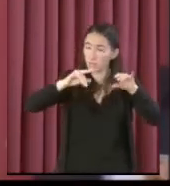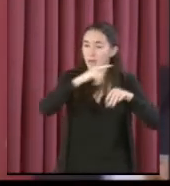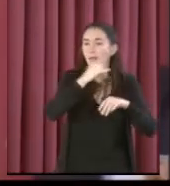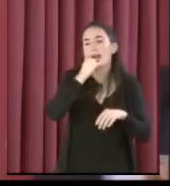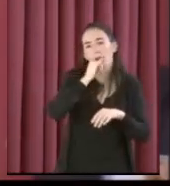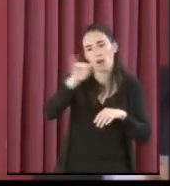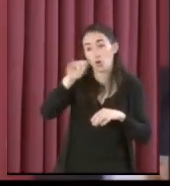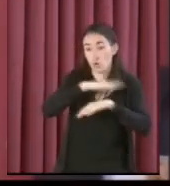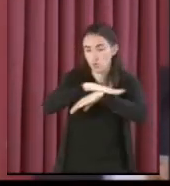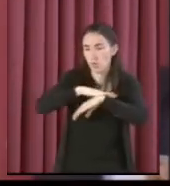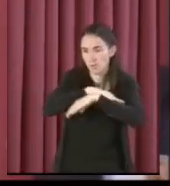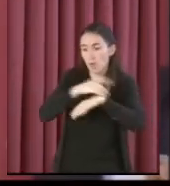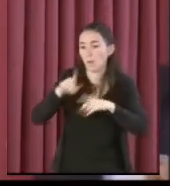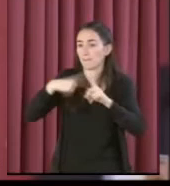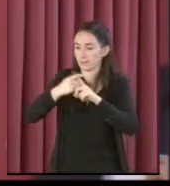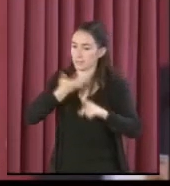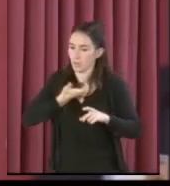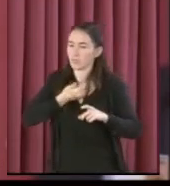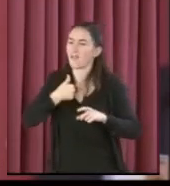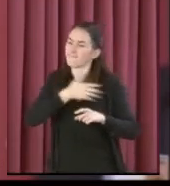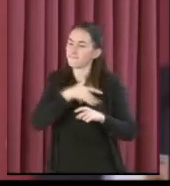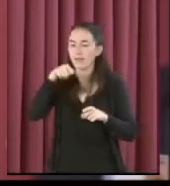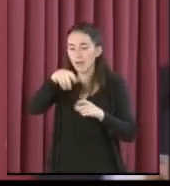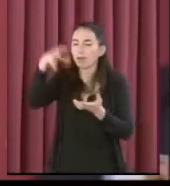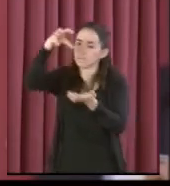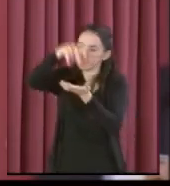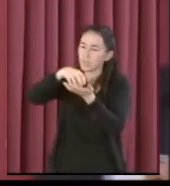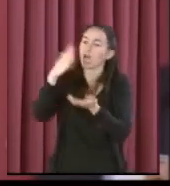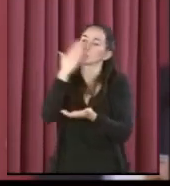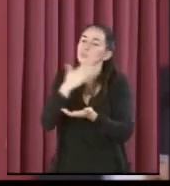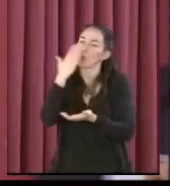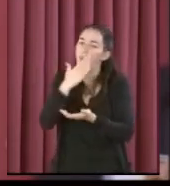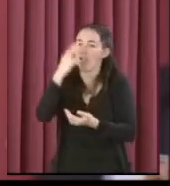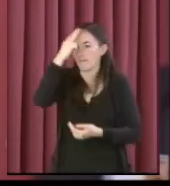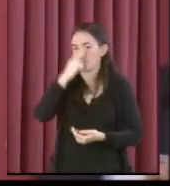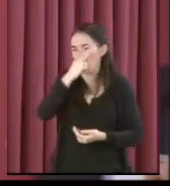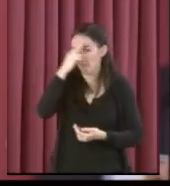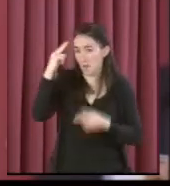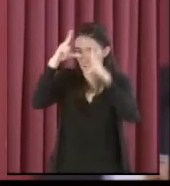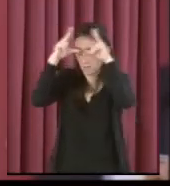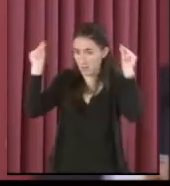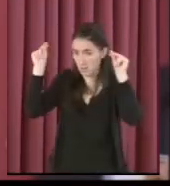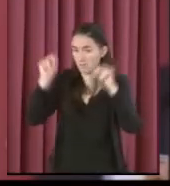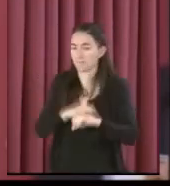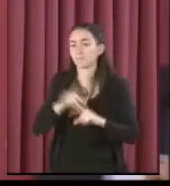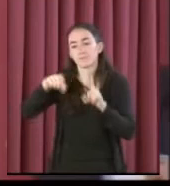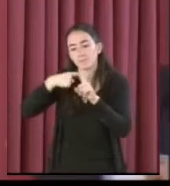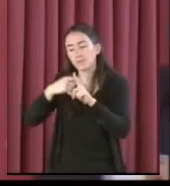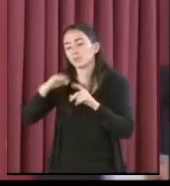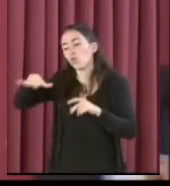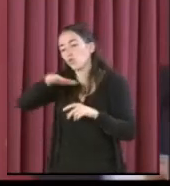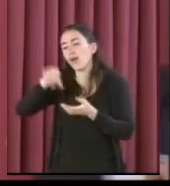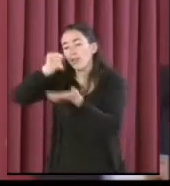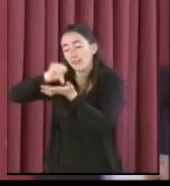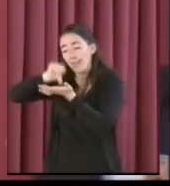ya ha planteado la próxima construcción de la Escuela de Enfermería. O la regeneración urbana integral en el centro, en la rehabilitación del